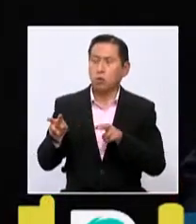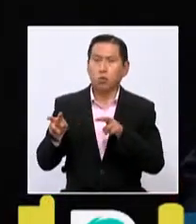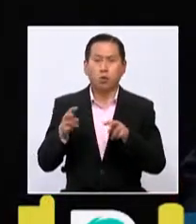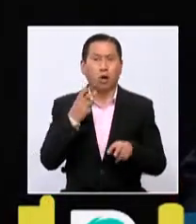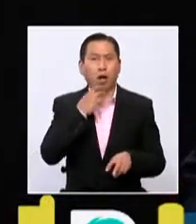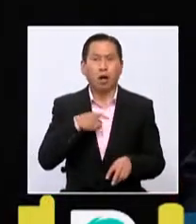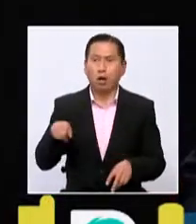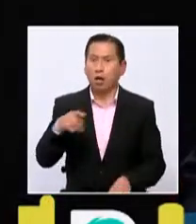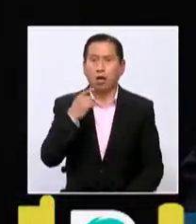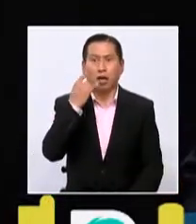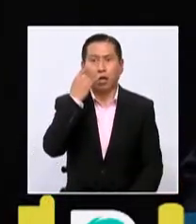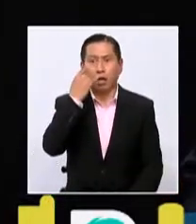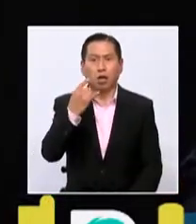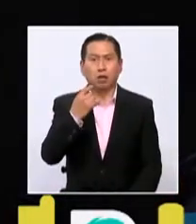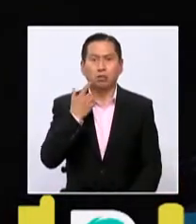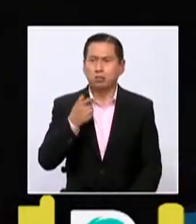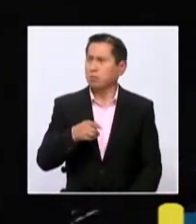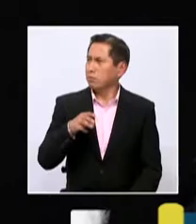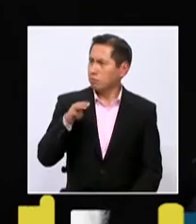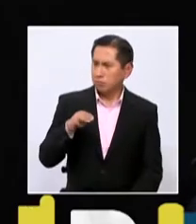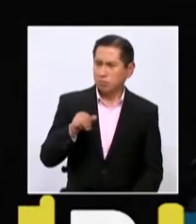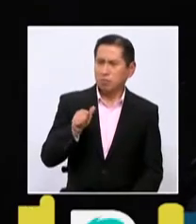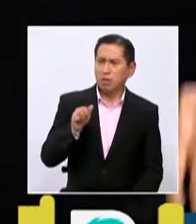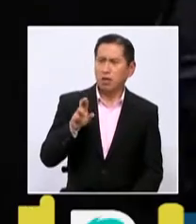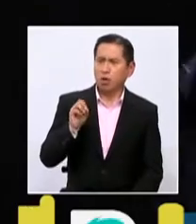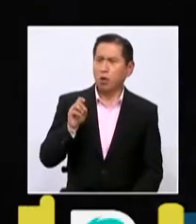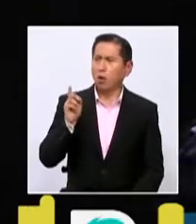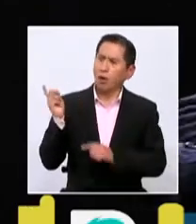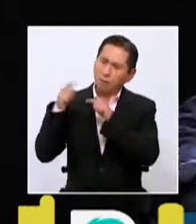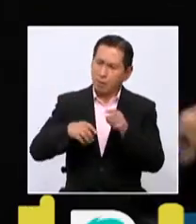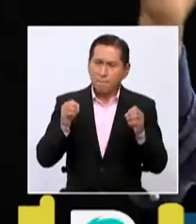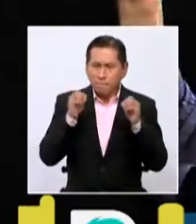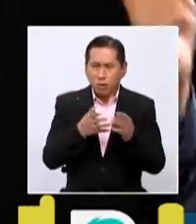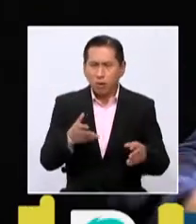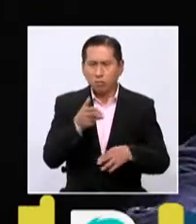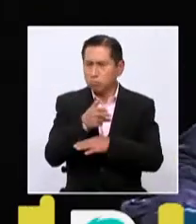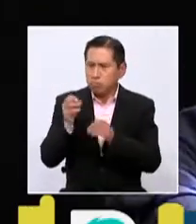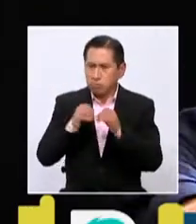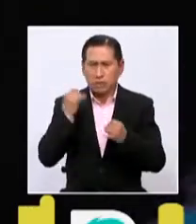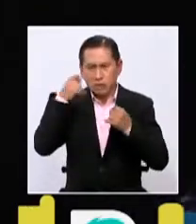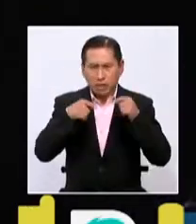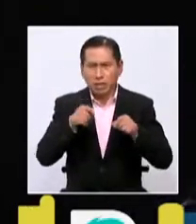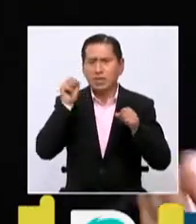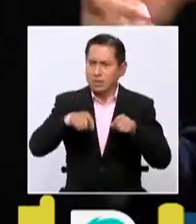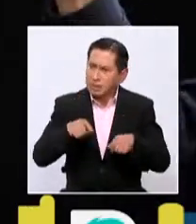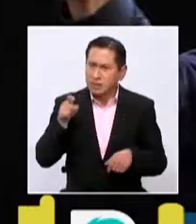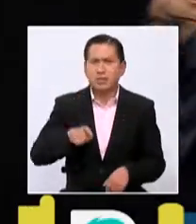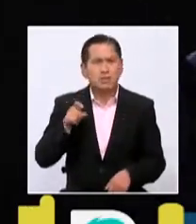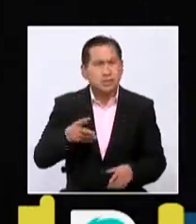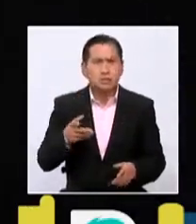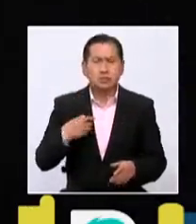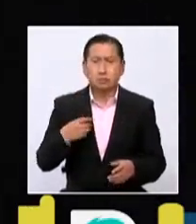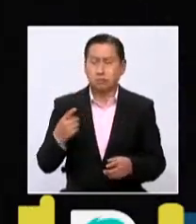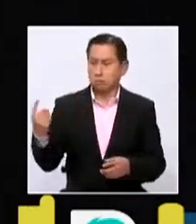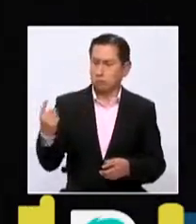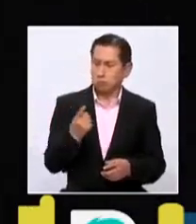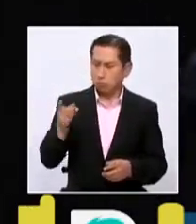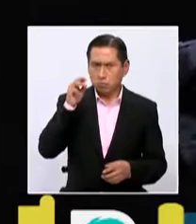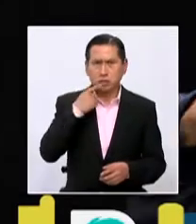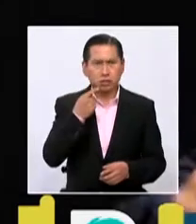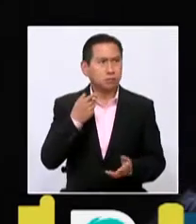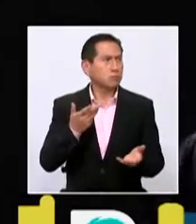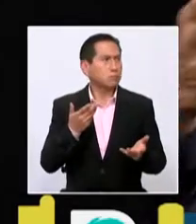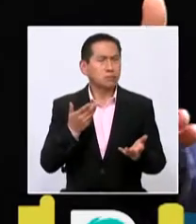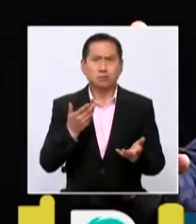están enamorados. Y me dicen, Marcos, tenemos que volver con más series, con más proyectos. Y se me ha acercado uno